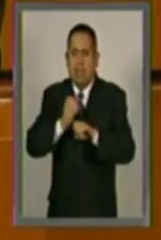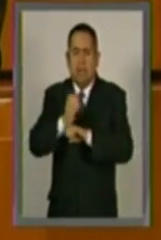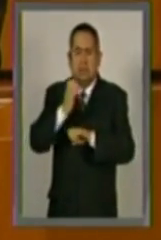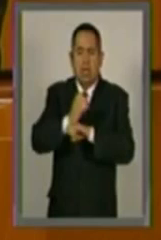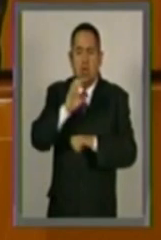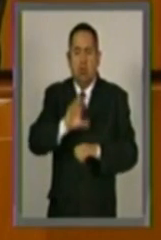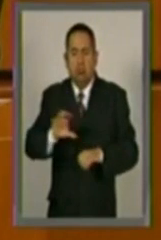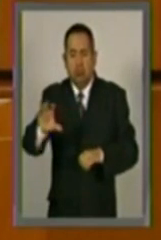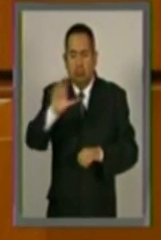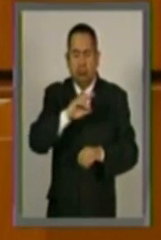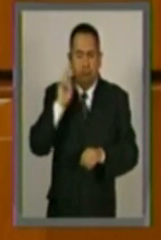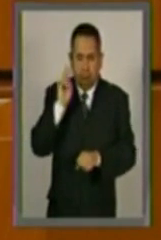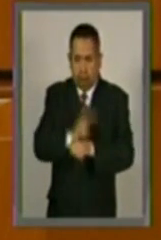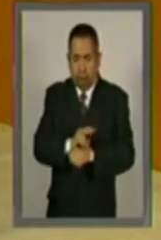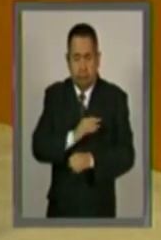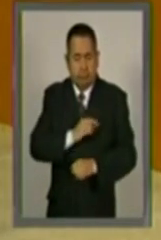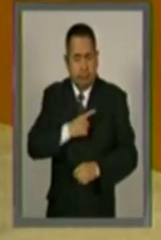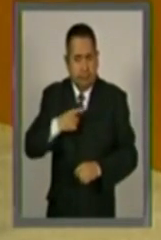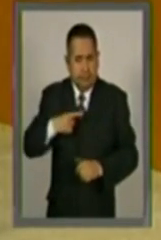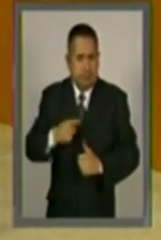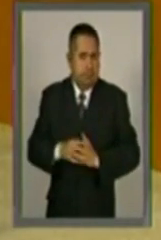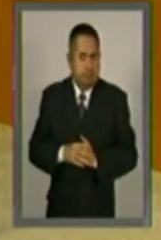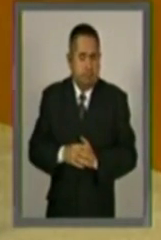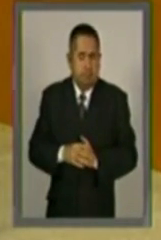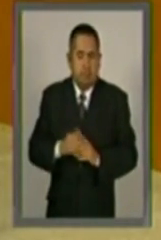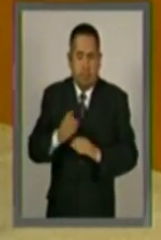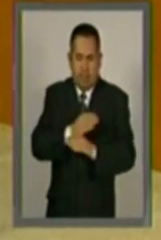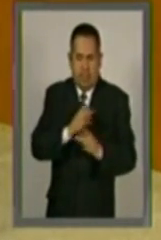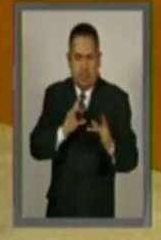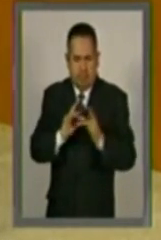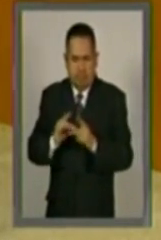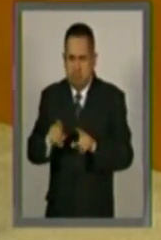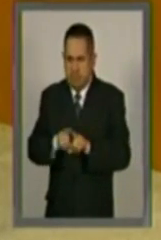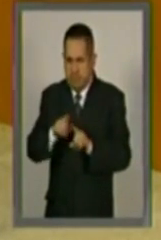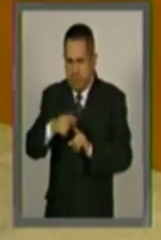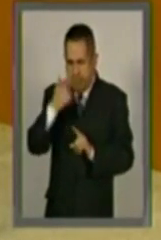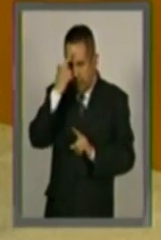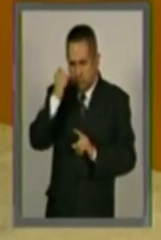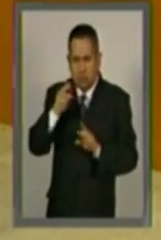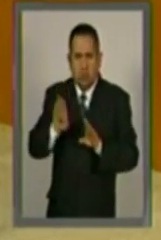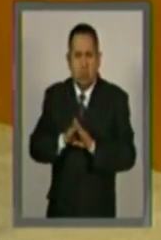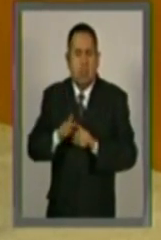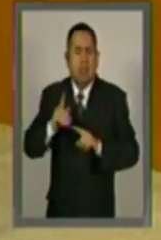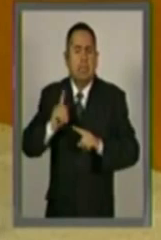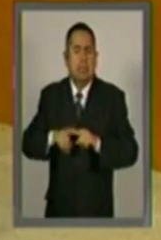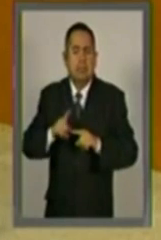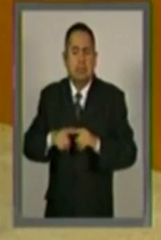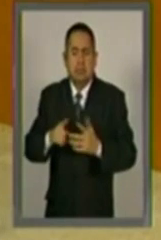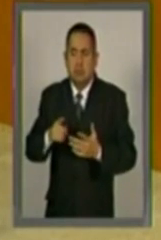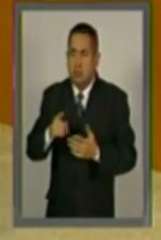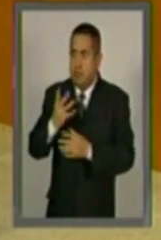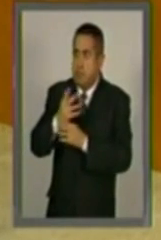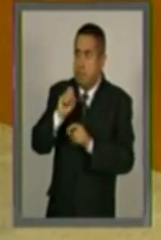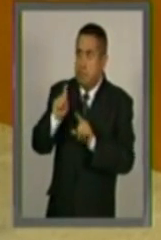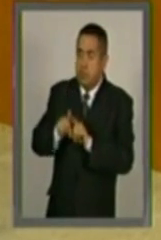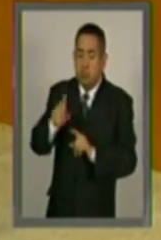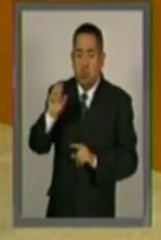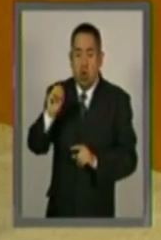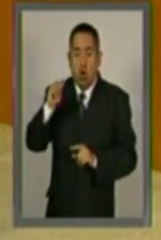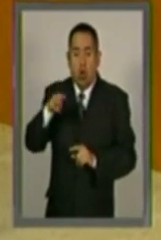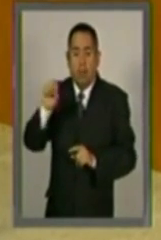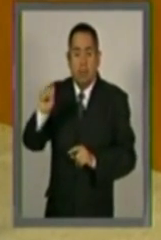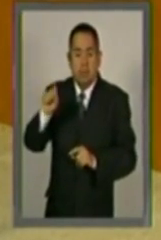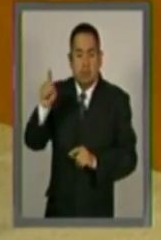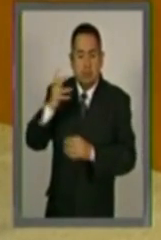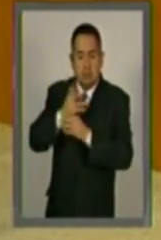federativas lo anterior congruentes además con las consideraciones de la organización mundial de la salud